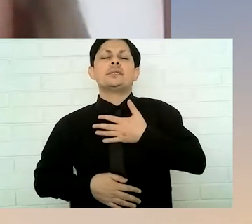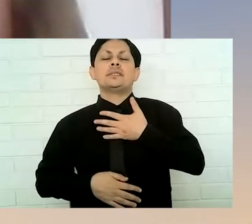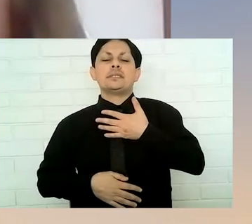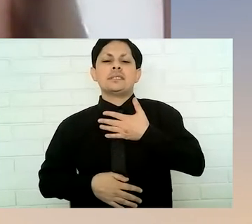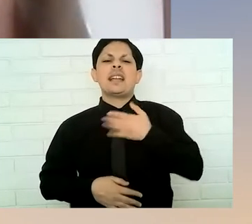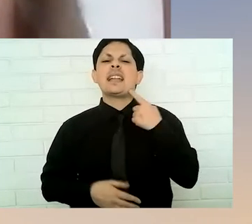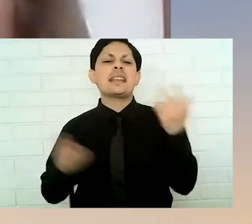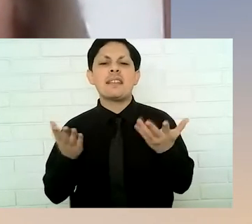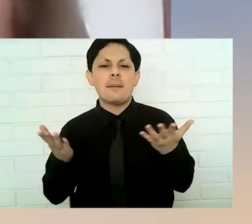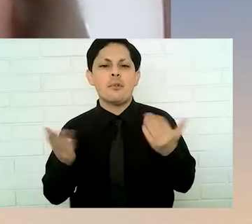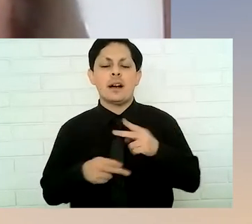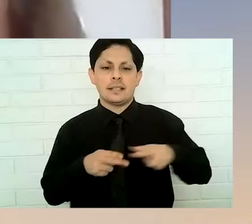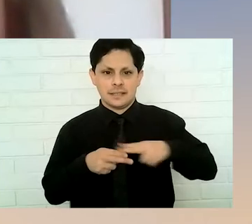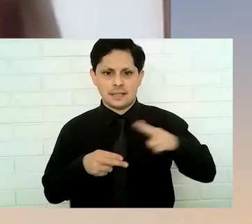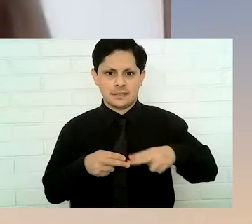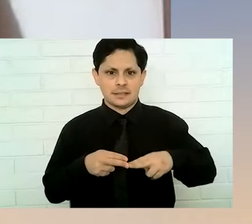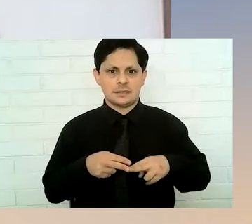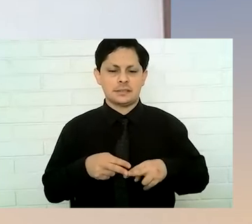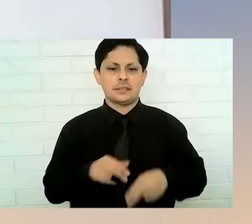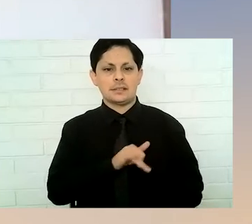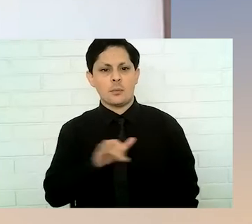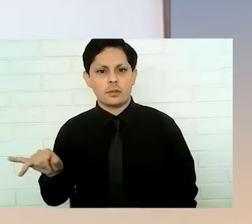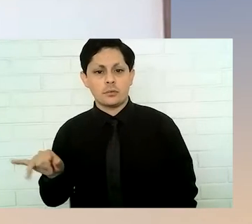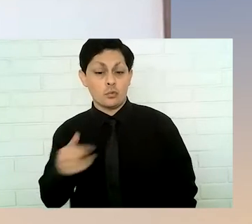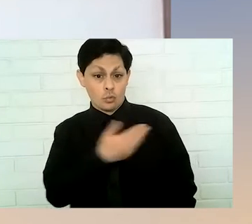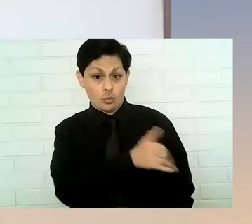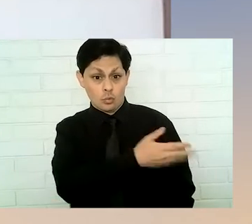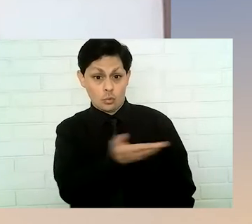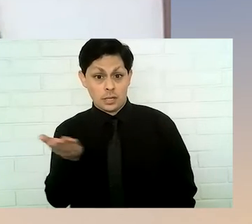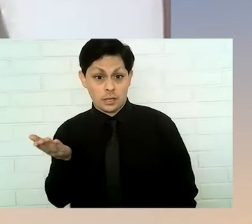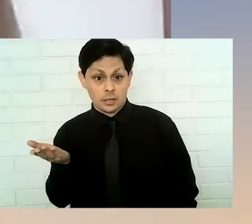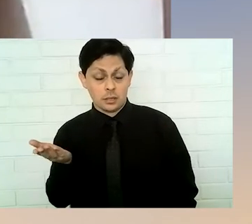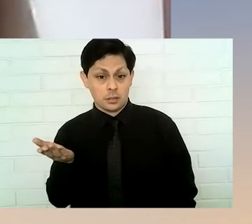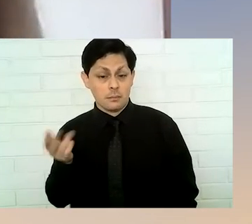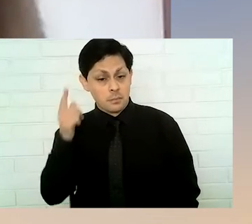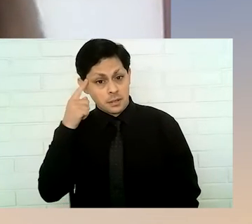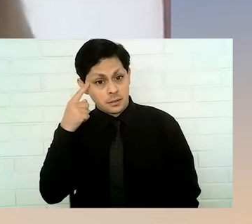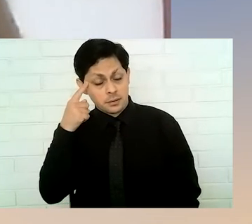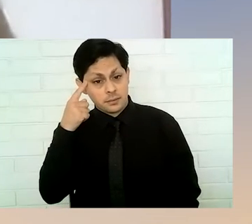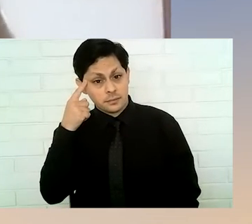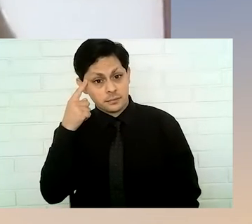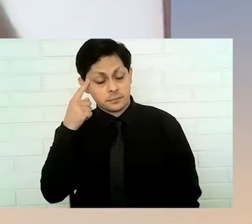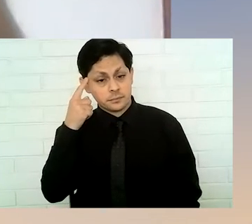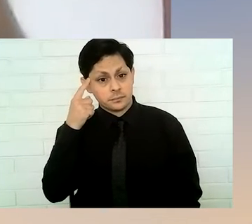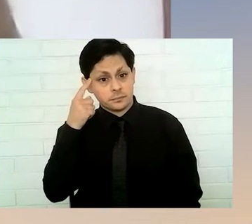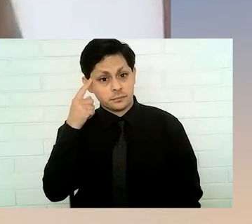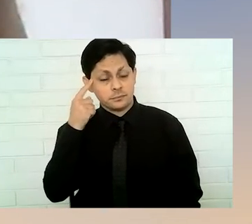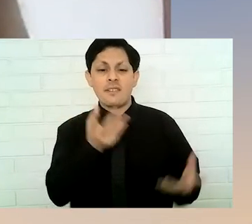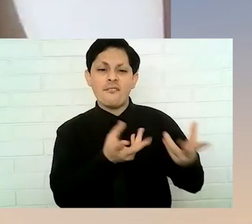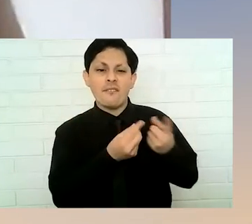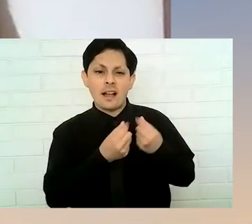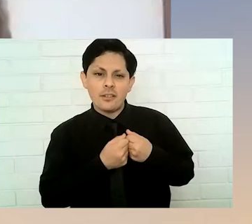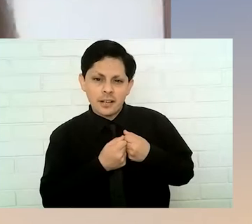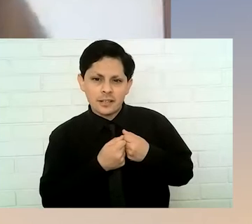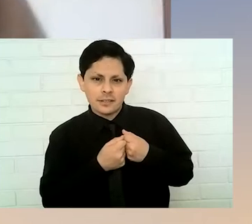es lo que vamos a hacer a continuación. Ustedes piensan todo lo que les he dicho antes, la idea esta de valorar lo que